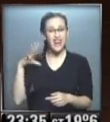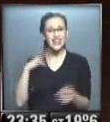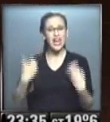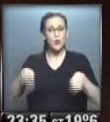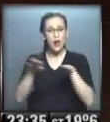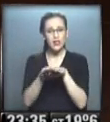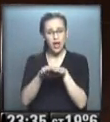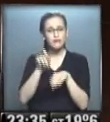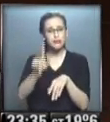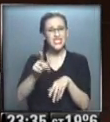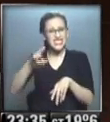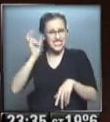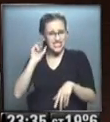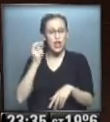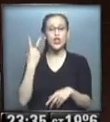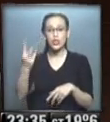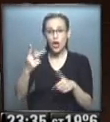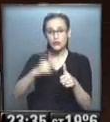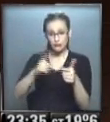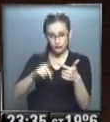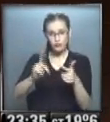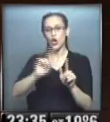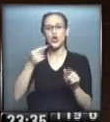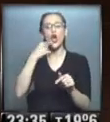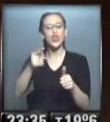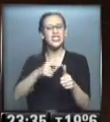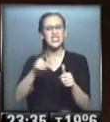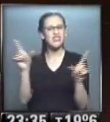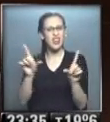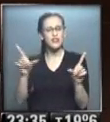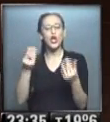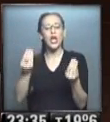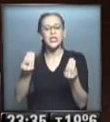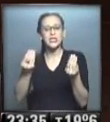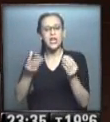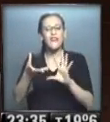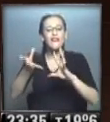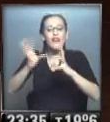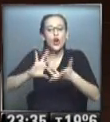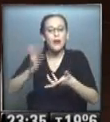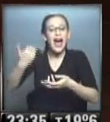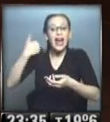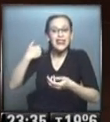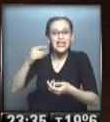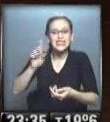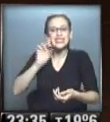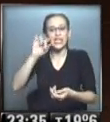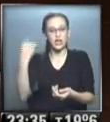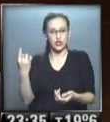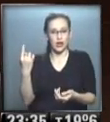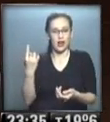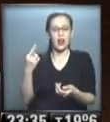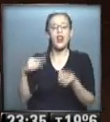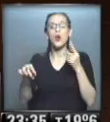en Chile, y dos cosas que tampoco se dicen mucho en los medios es el contexto, ¿no? El contexto internacional en el que se dio